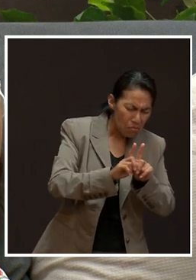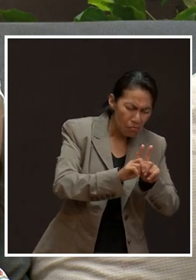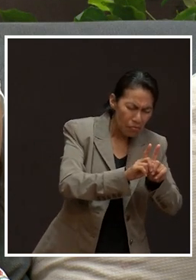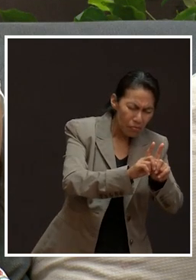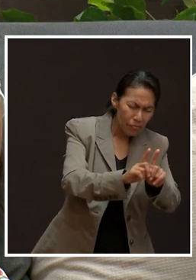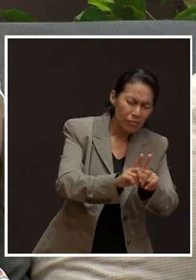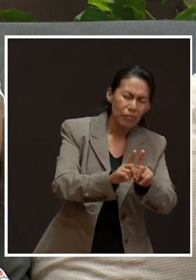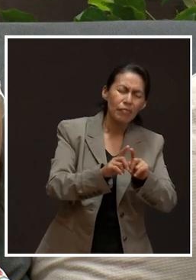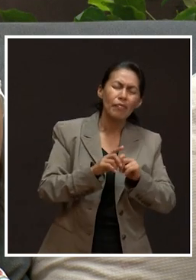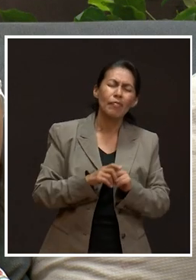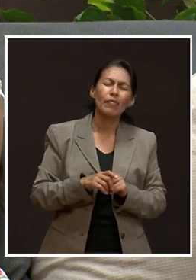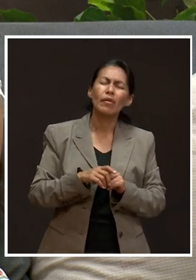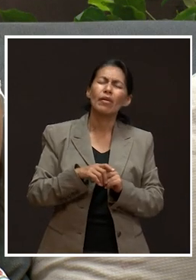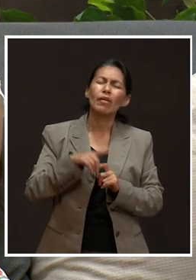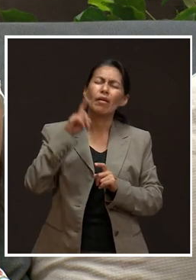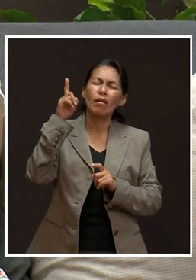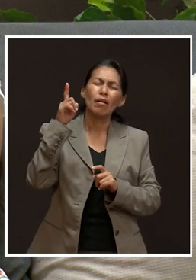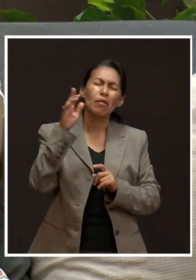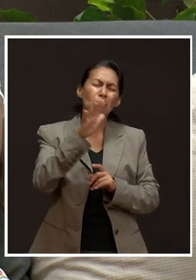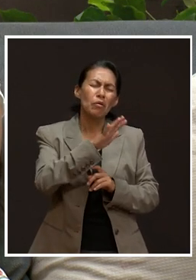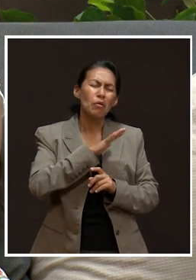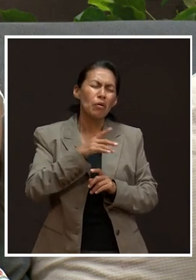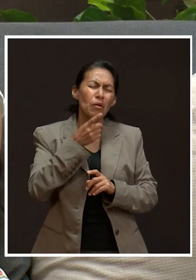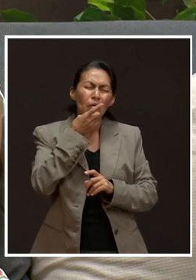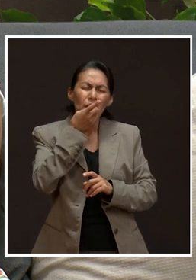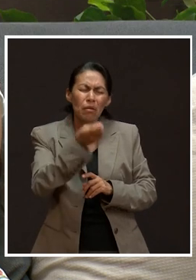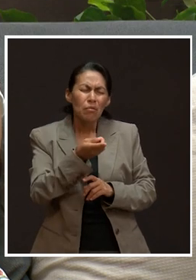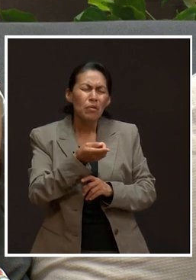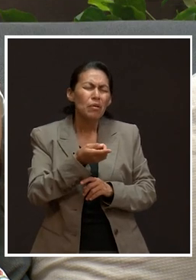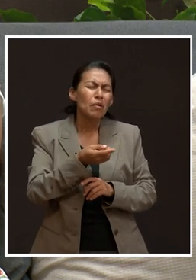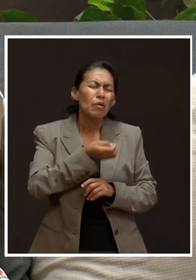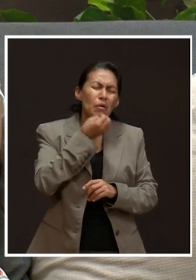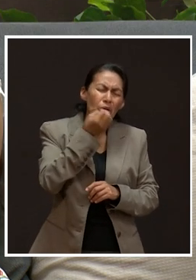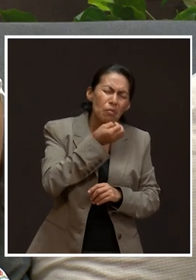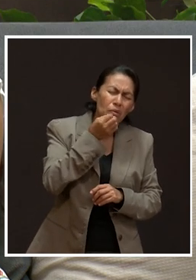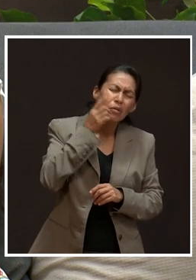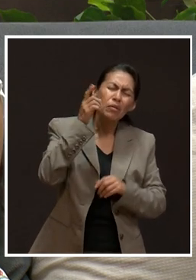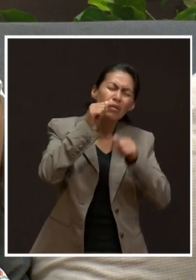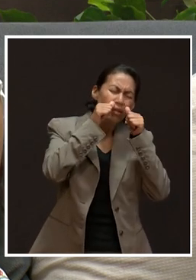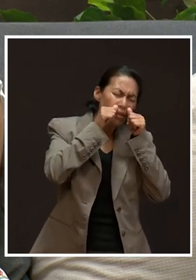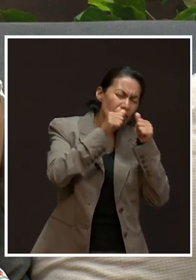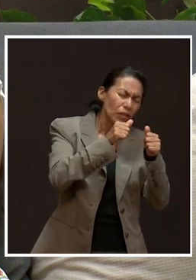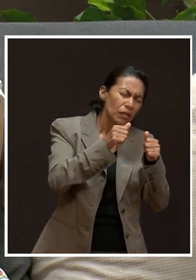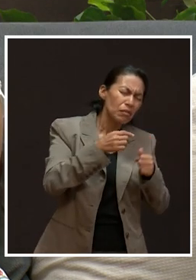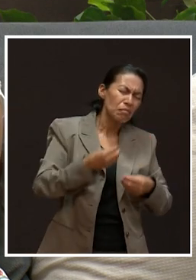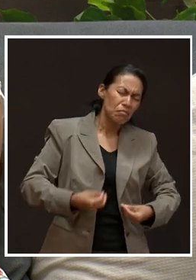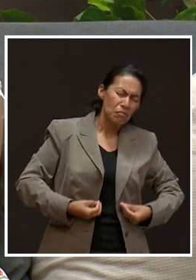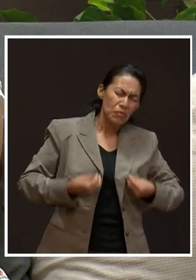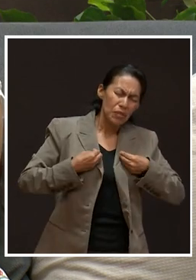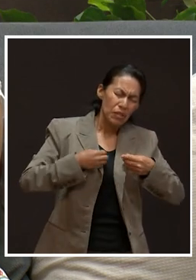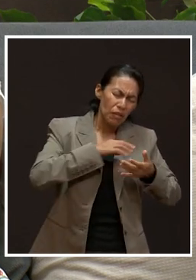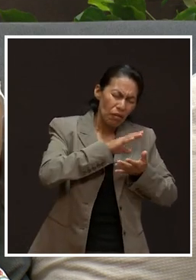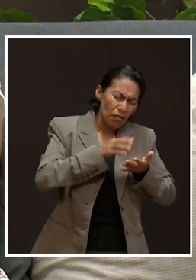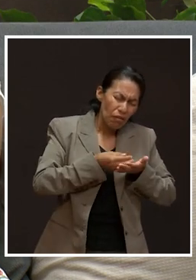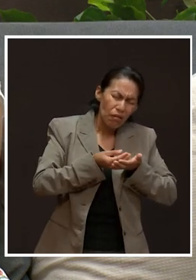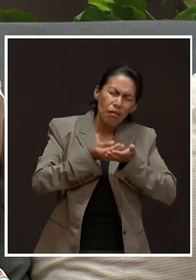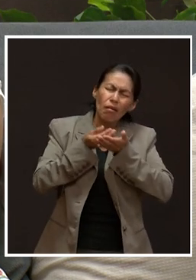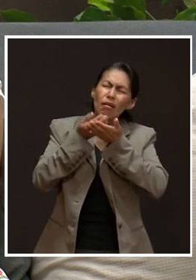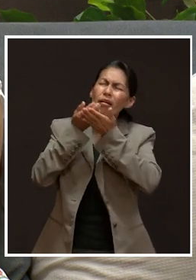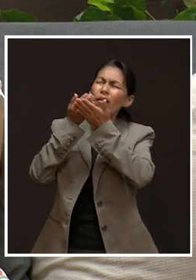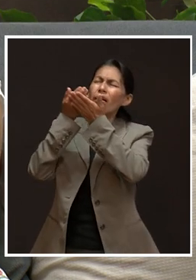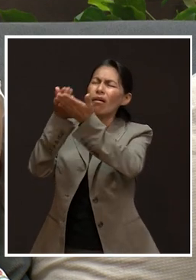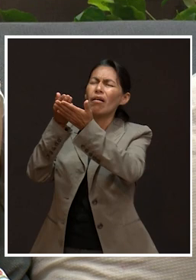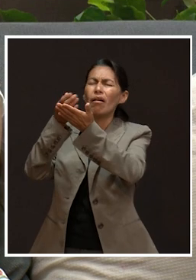está en el cielo, que está con nosotros. Y que responde y ve cada una de nuestras palabras, Señor.